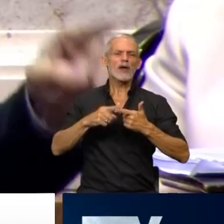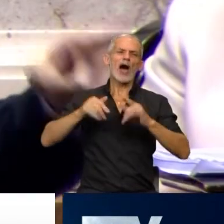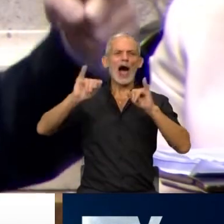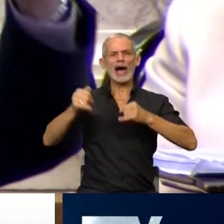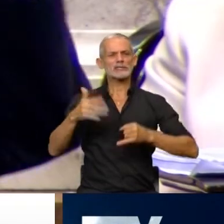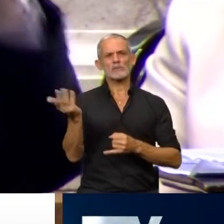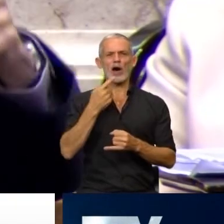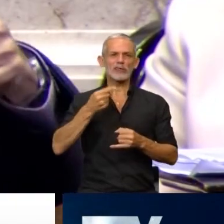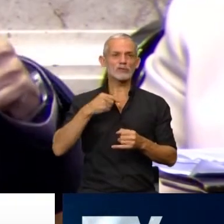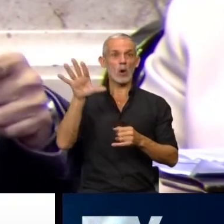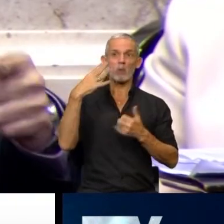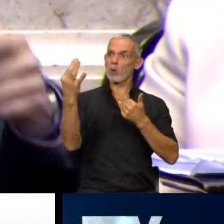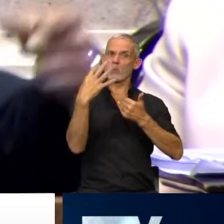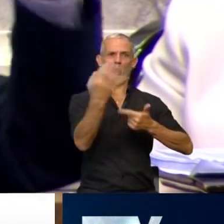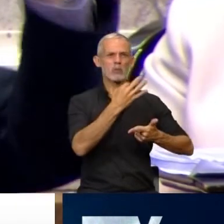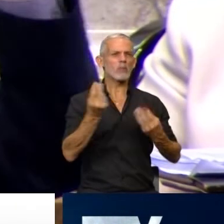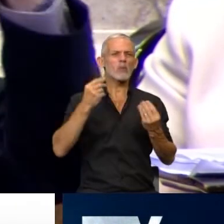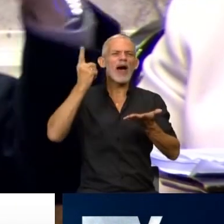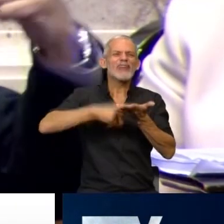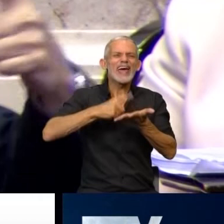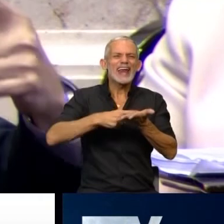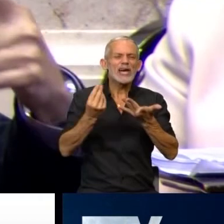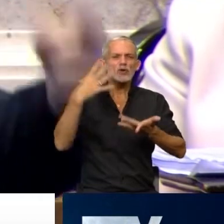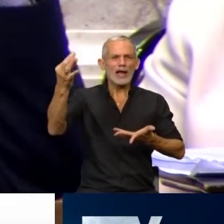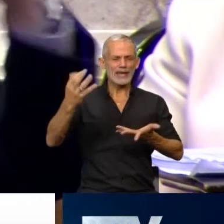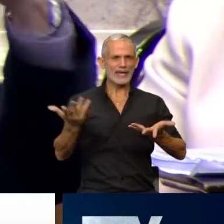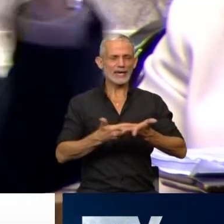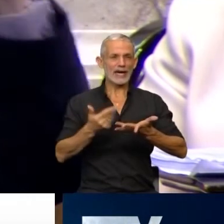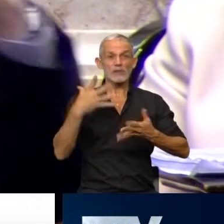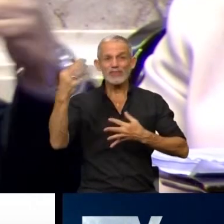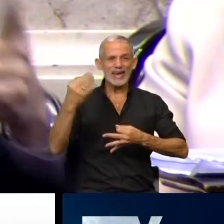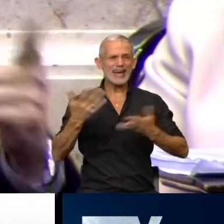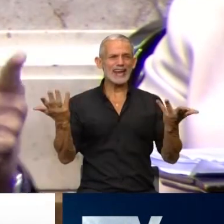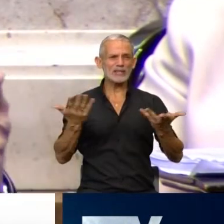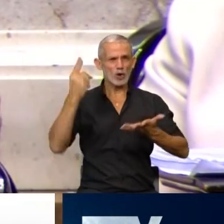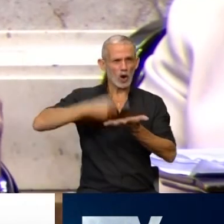aceptando ser designados por un decreto,